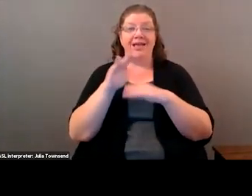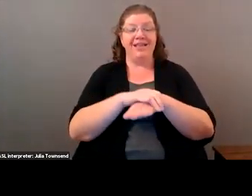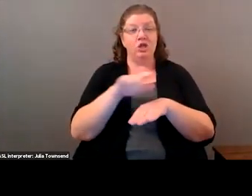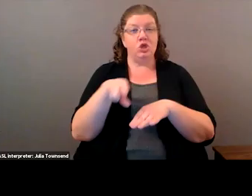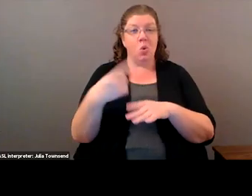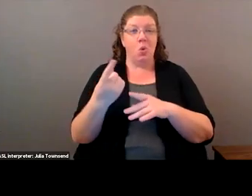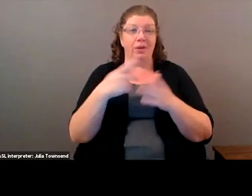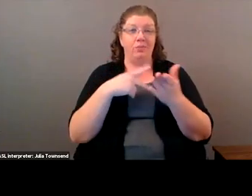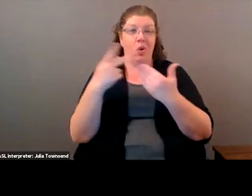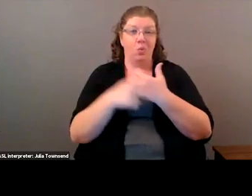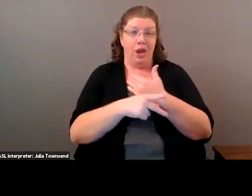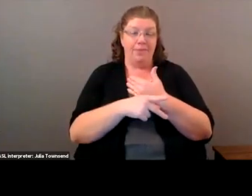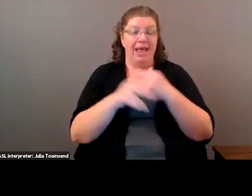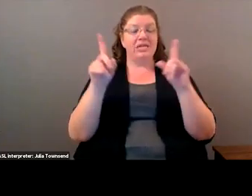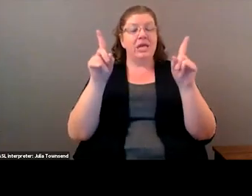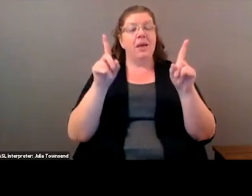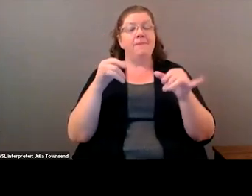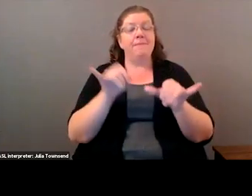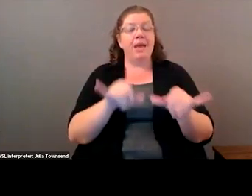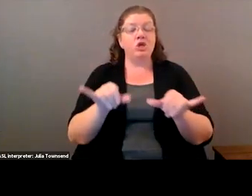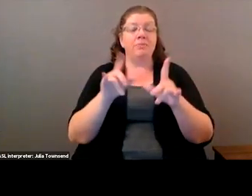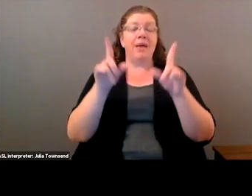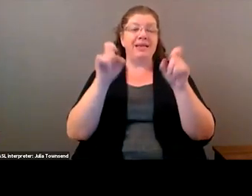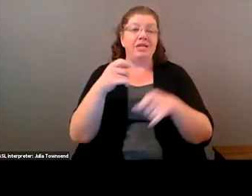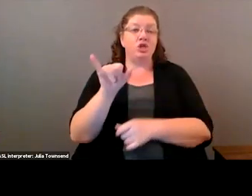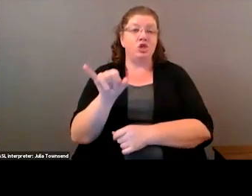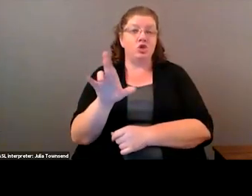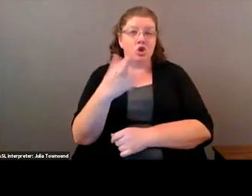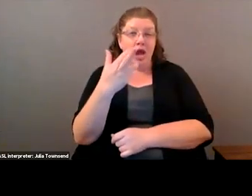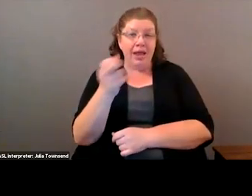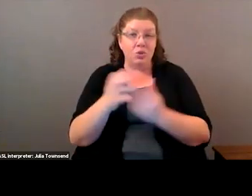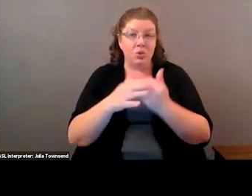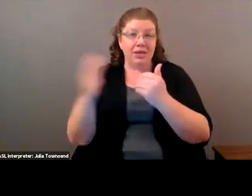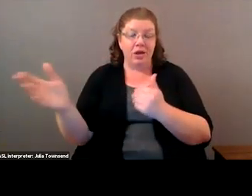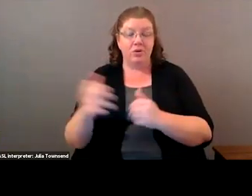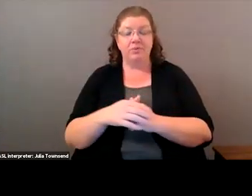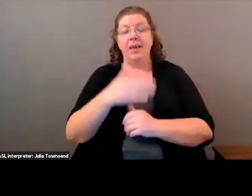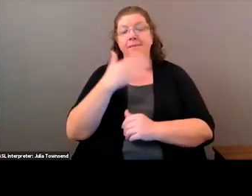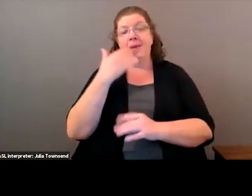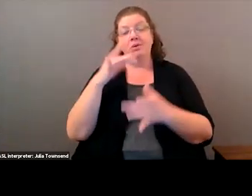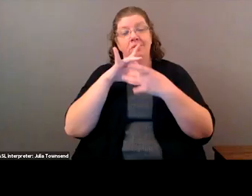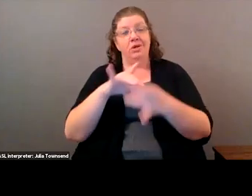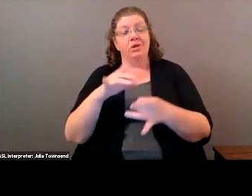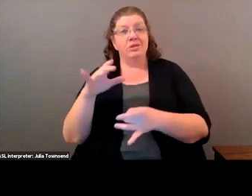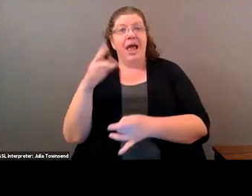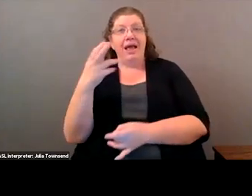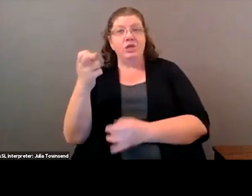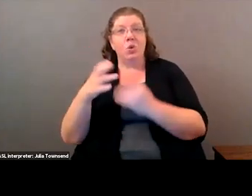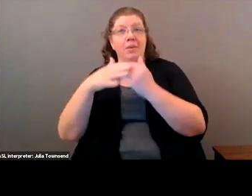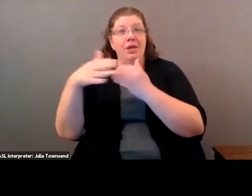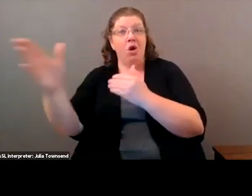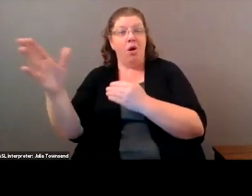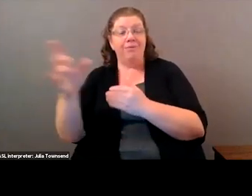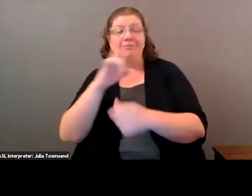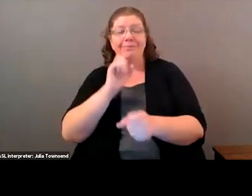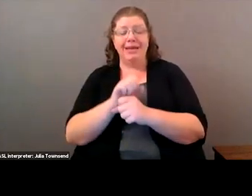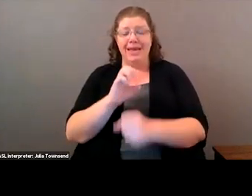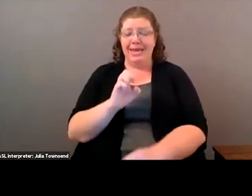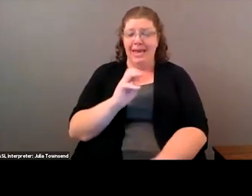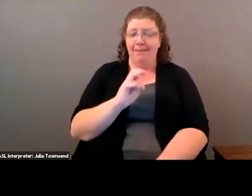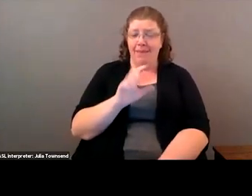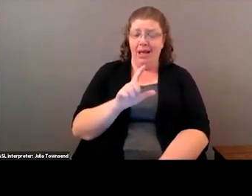a sus otros compañeros en las pruebas y en la escuela y también se desempeña mejor